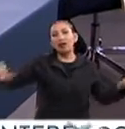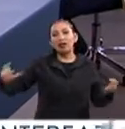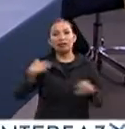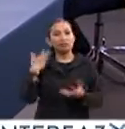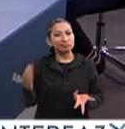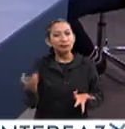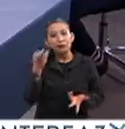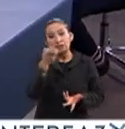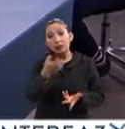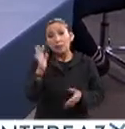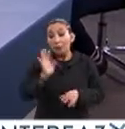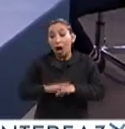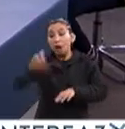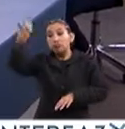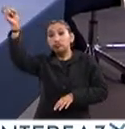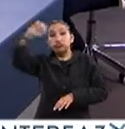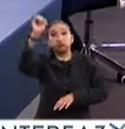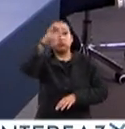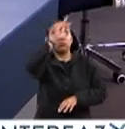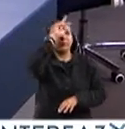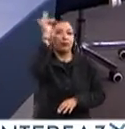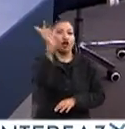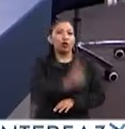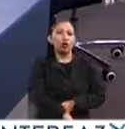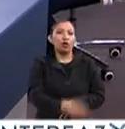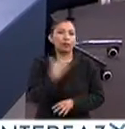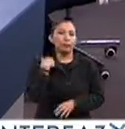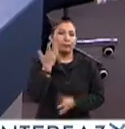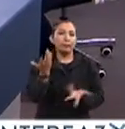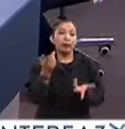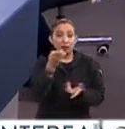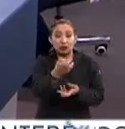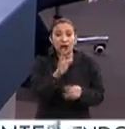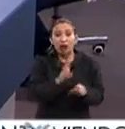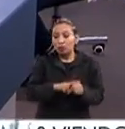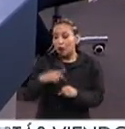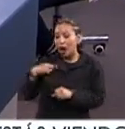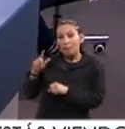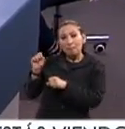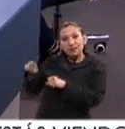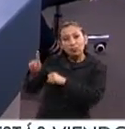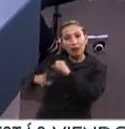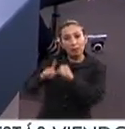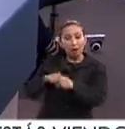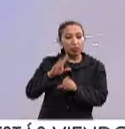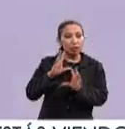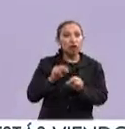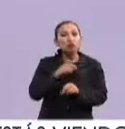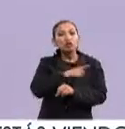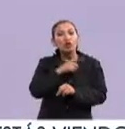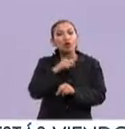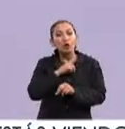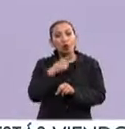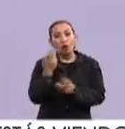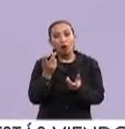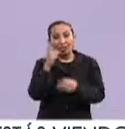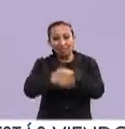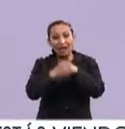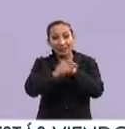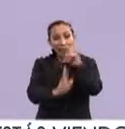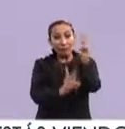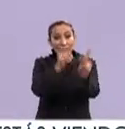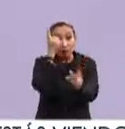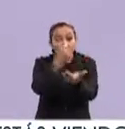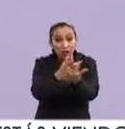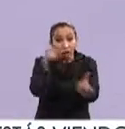muy importantemente, Claro. y luego si le agregamos los pesticidas, pero esto es una forma más natural, ¿no? Sí, porque no solo afecta a los cultivos y a